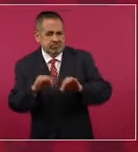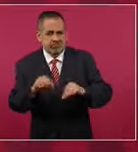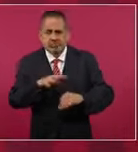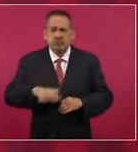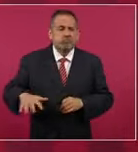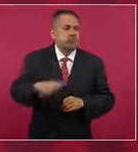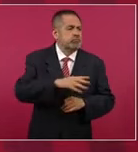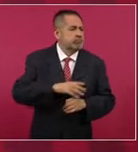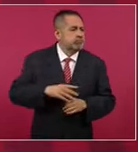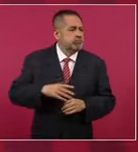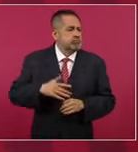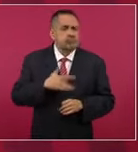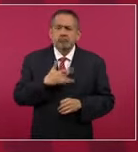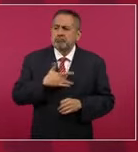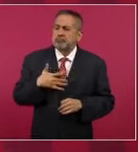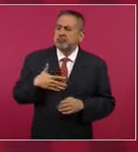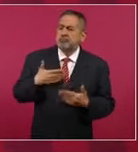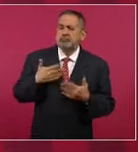bienestar.